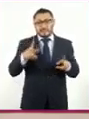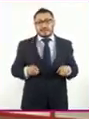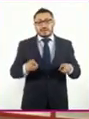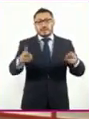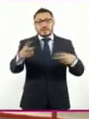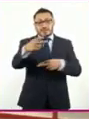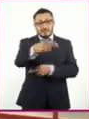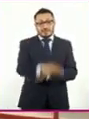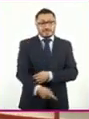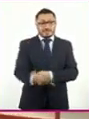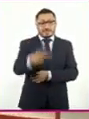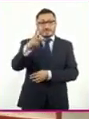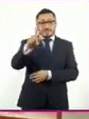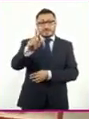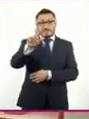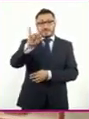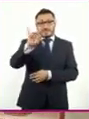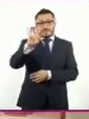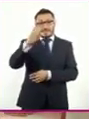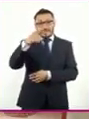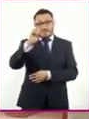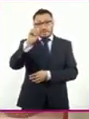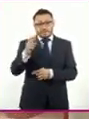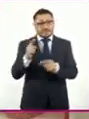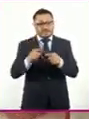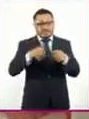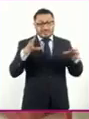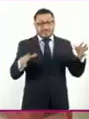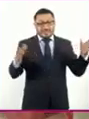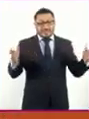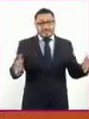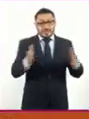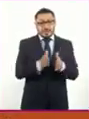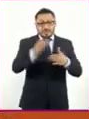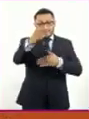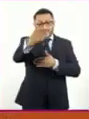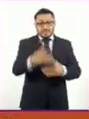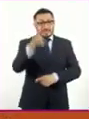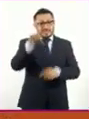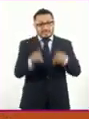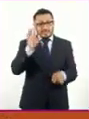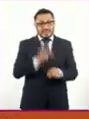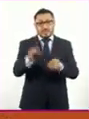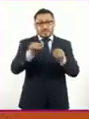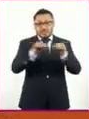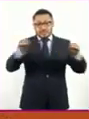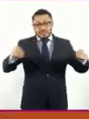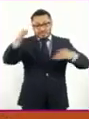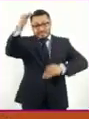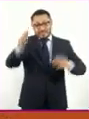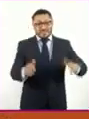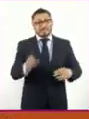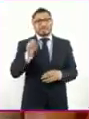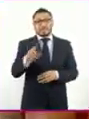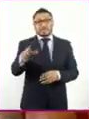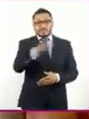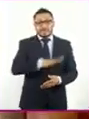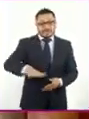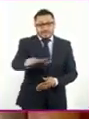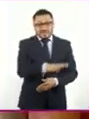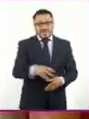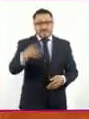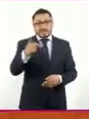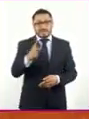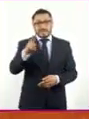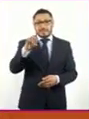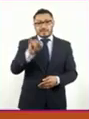tamaños, dependiendo de la medida que se requiera. También vimos el área de prensa,